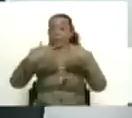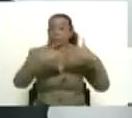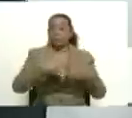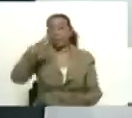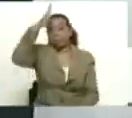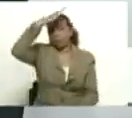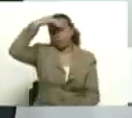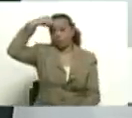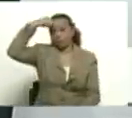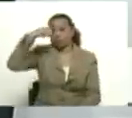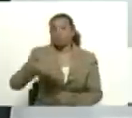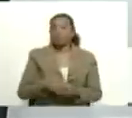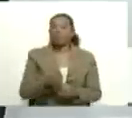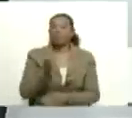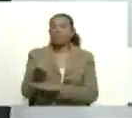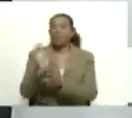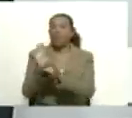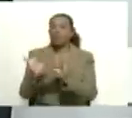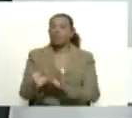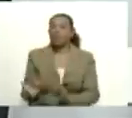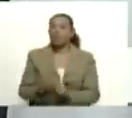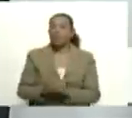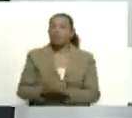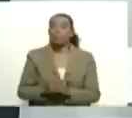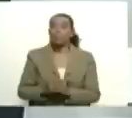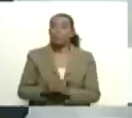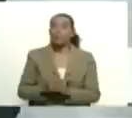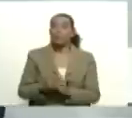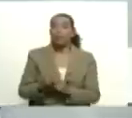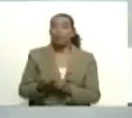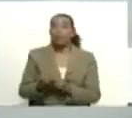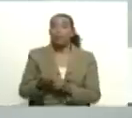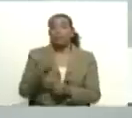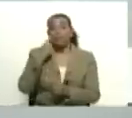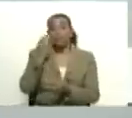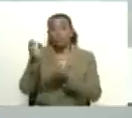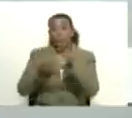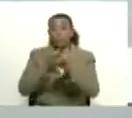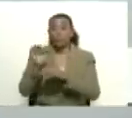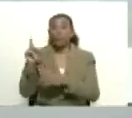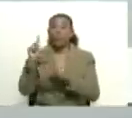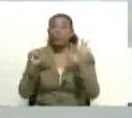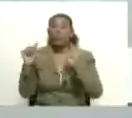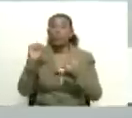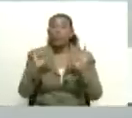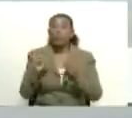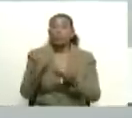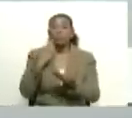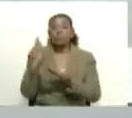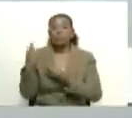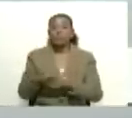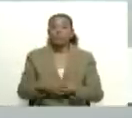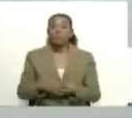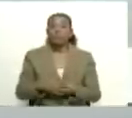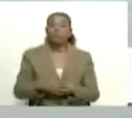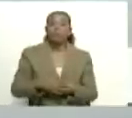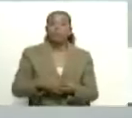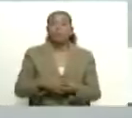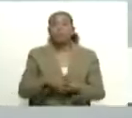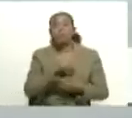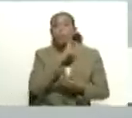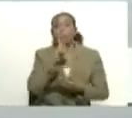presidente Nicolás Maduro. De esta manera, hay un Twitter aquí de un compañero que escribió para Misión Verdad, William